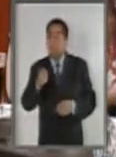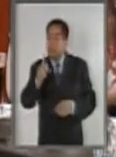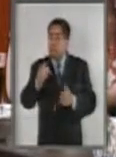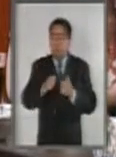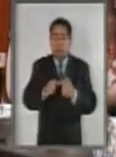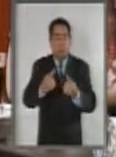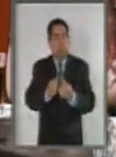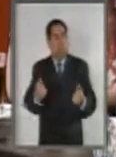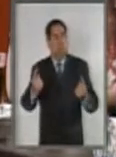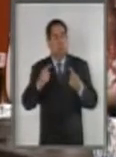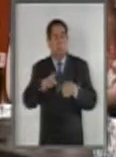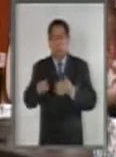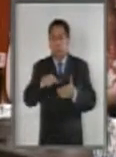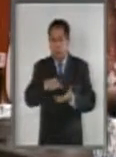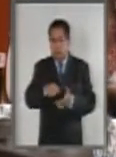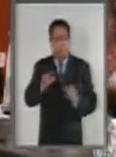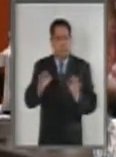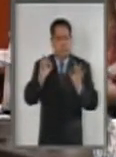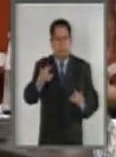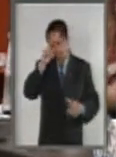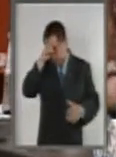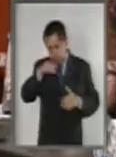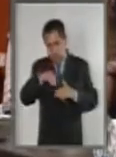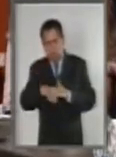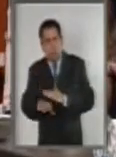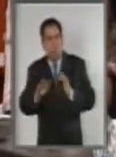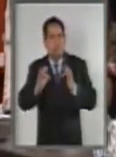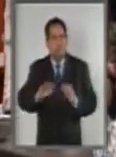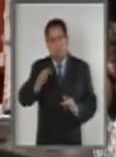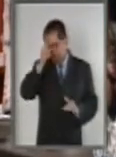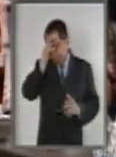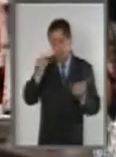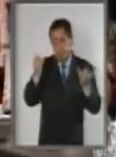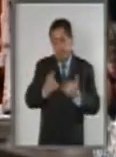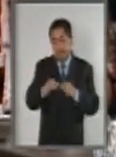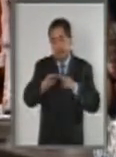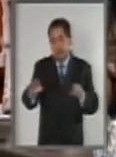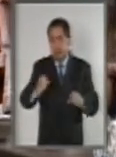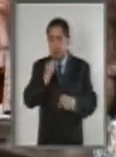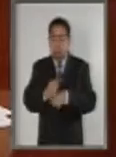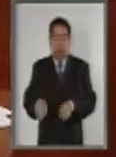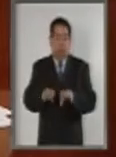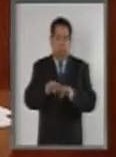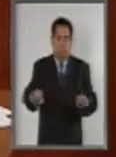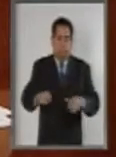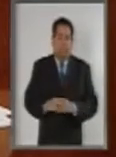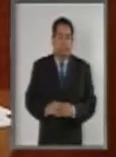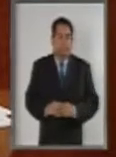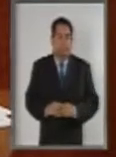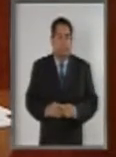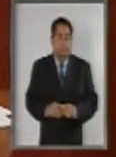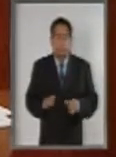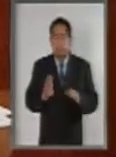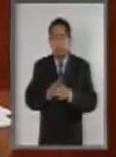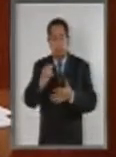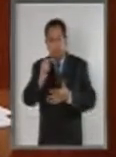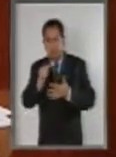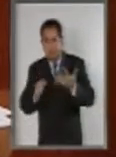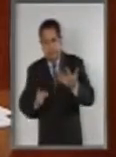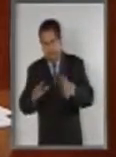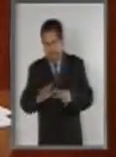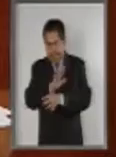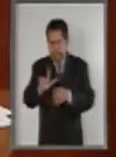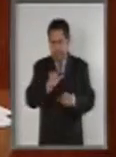que faciliten el acceso, la pertinencia y la igualdad sustantiva. ¿Cuál es la estructura de la